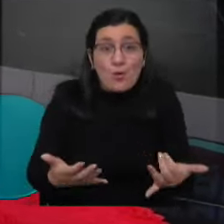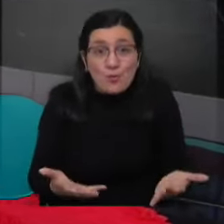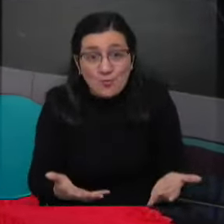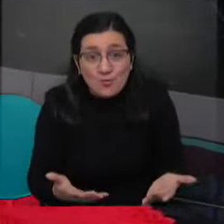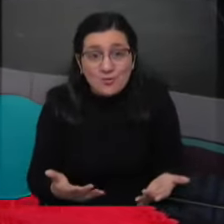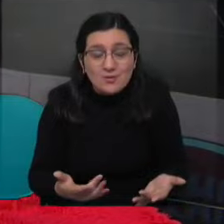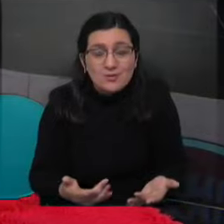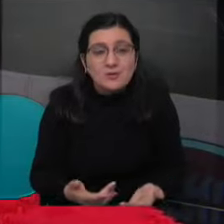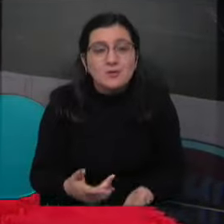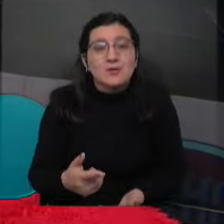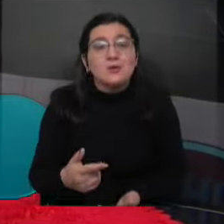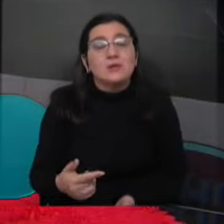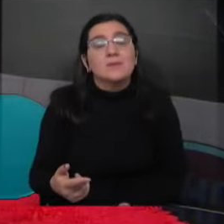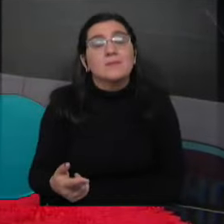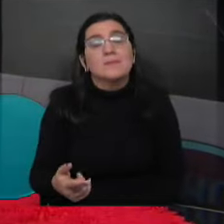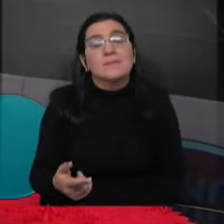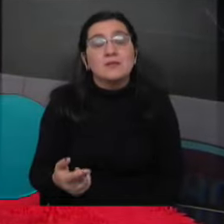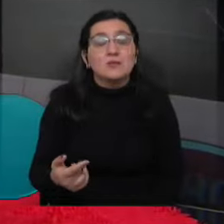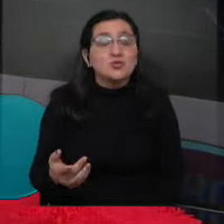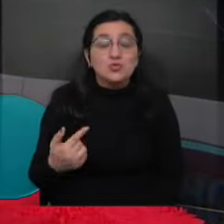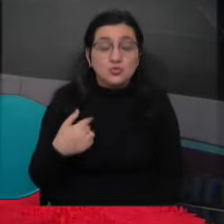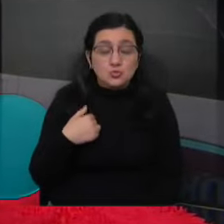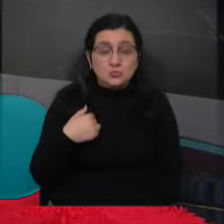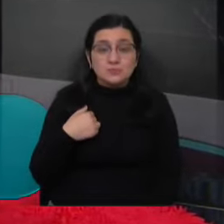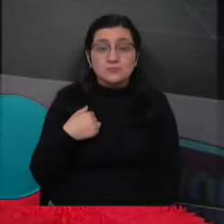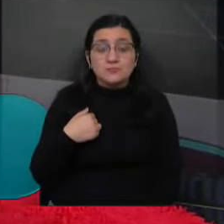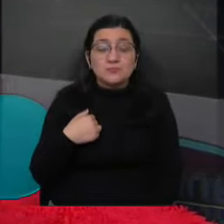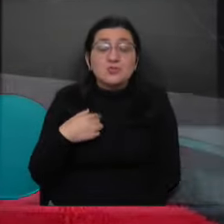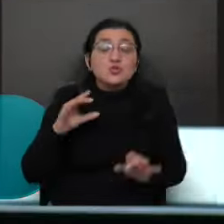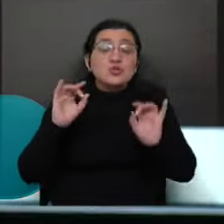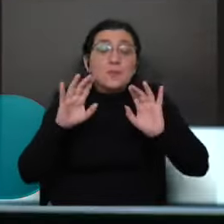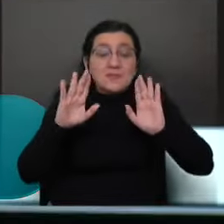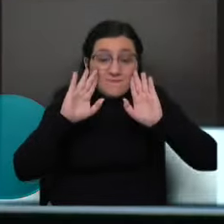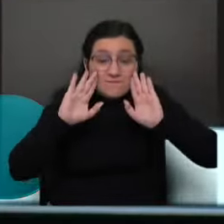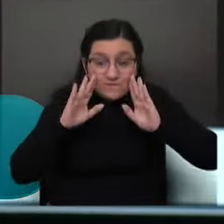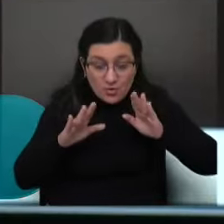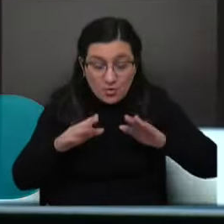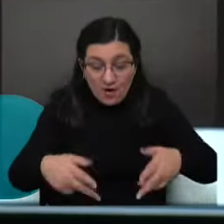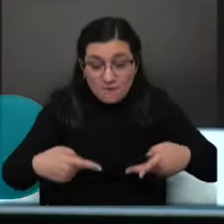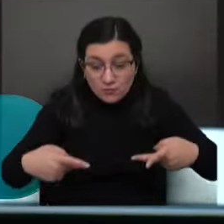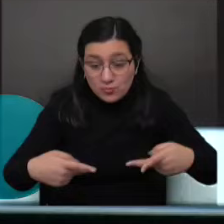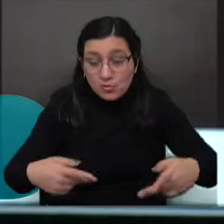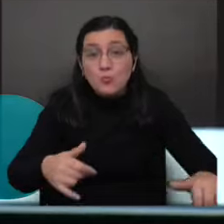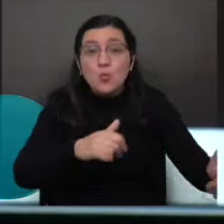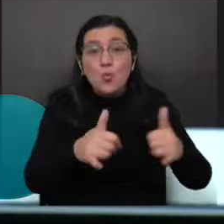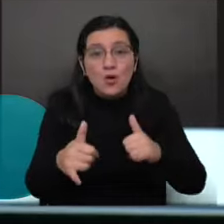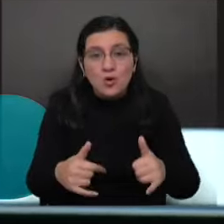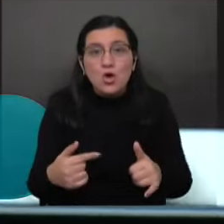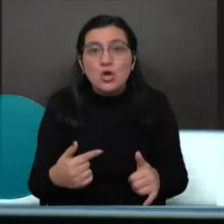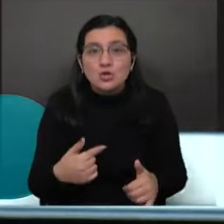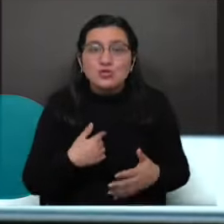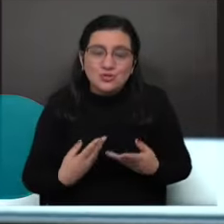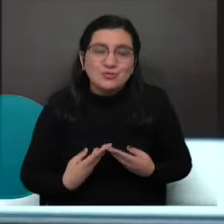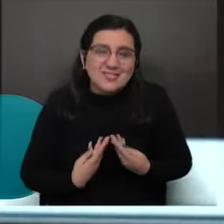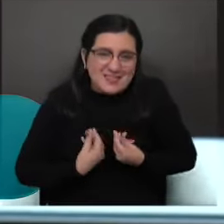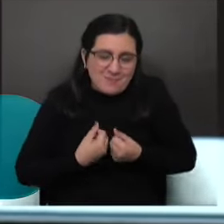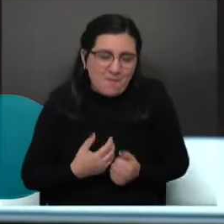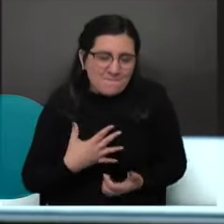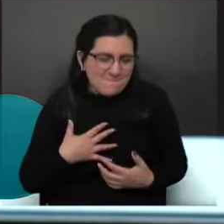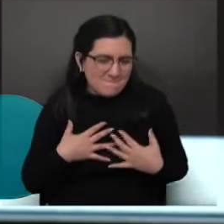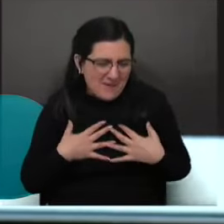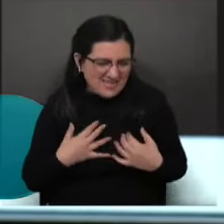me lo enseñó mucho 3 desde el rol de juego más allá de que nosotros lo vivimos Con mucha pasión de